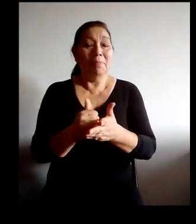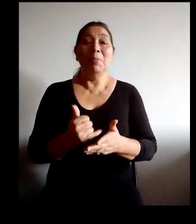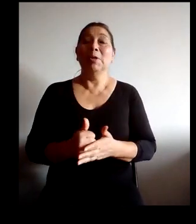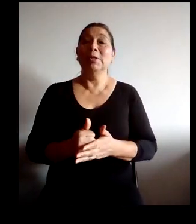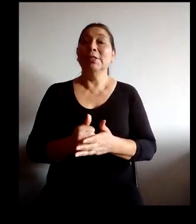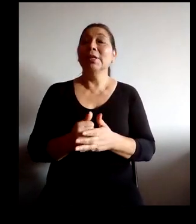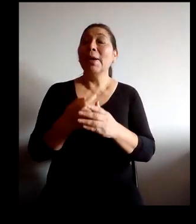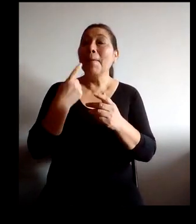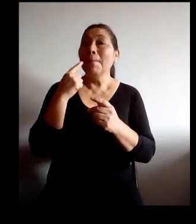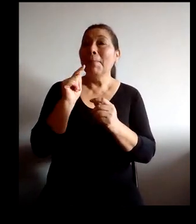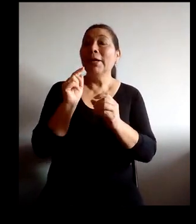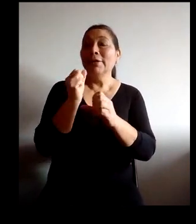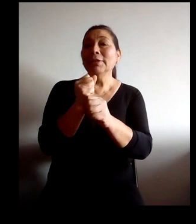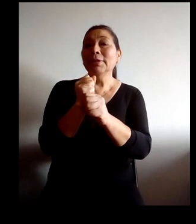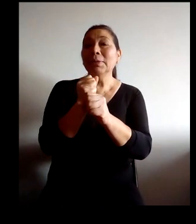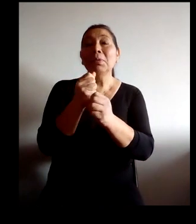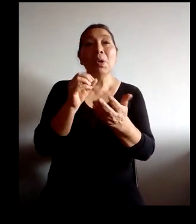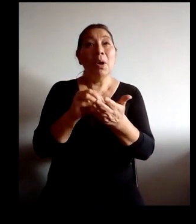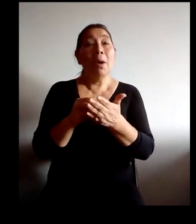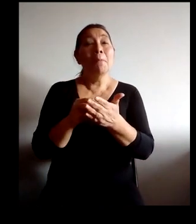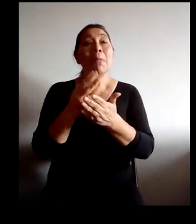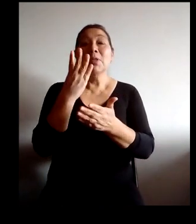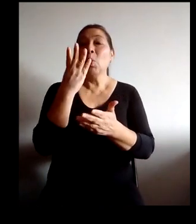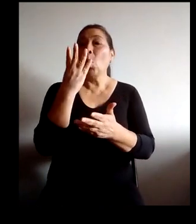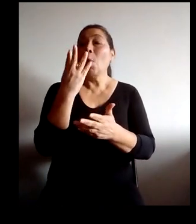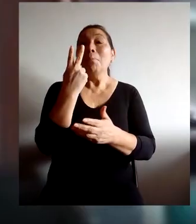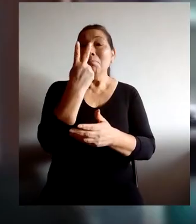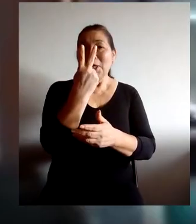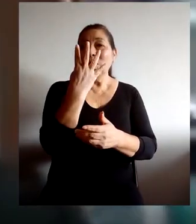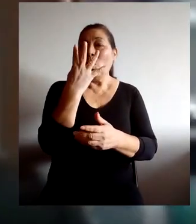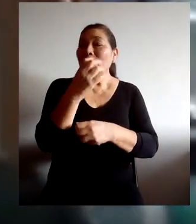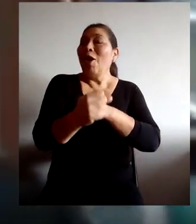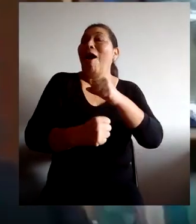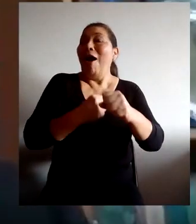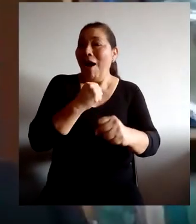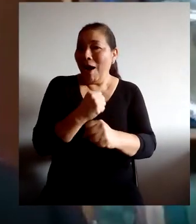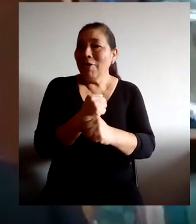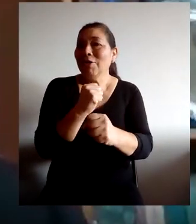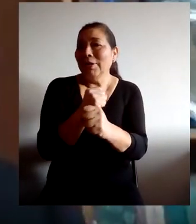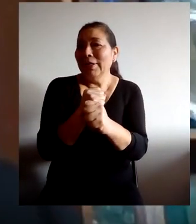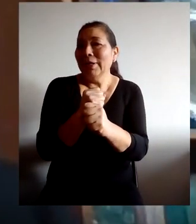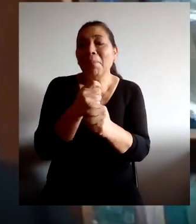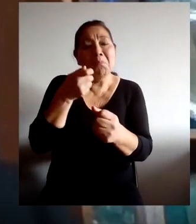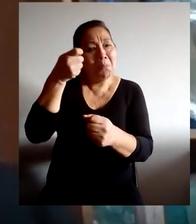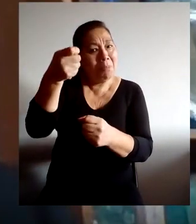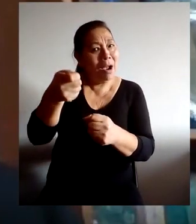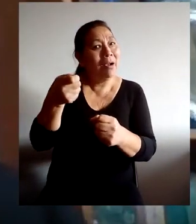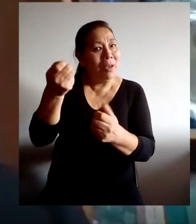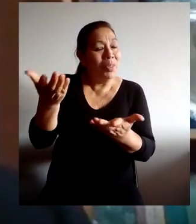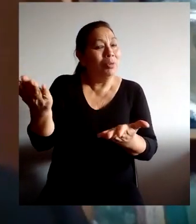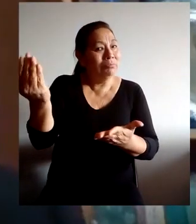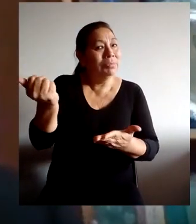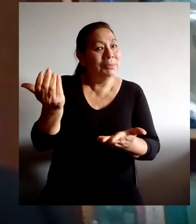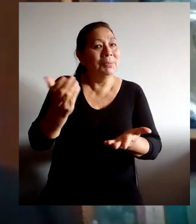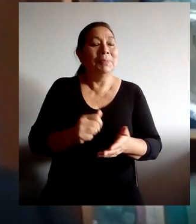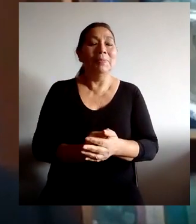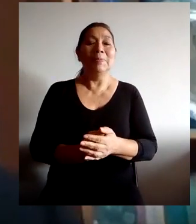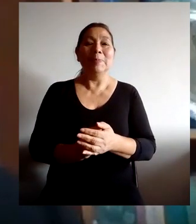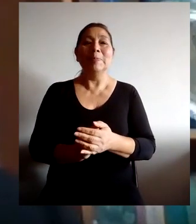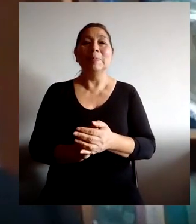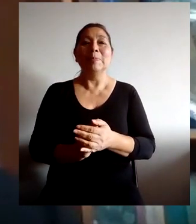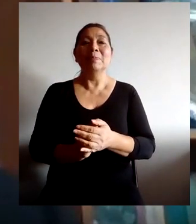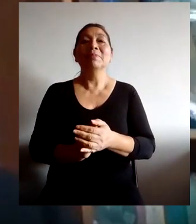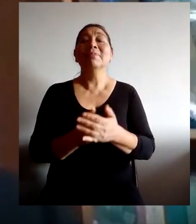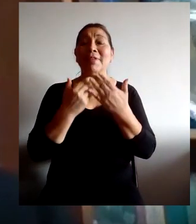corresponde la pensión de invalidez reclamada. Muchas gracias, señor abogado. El señor otro abogado, de la parte